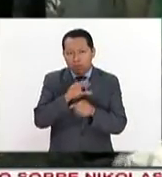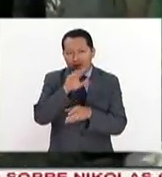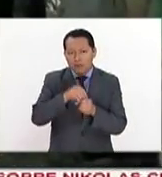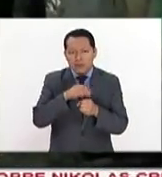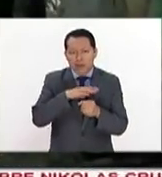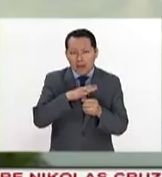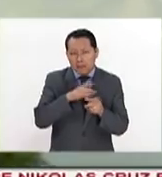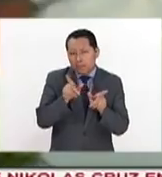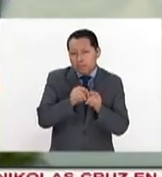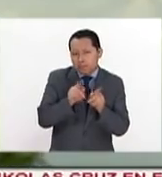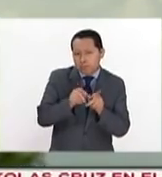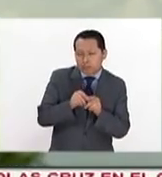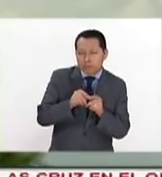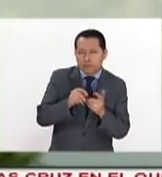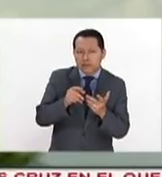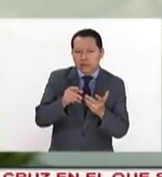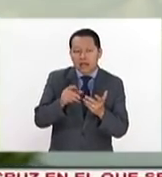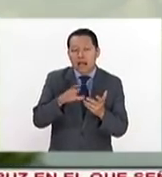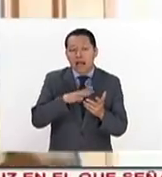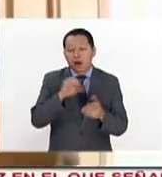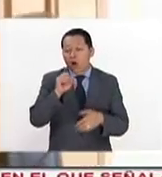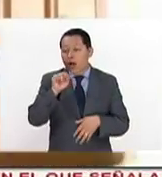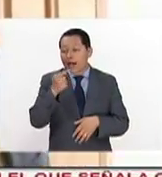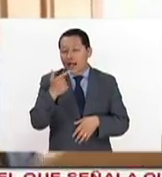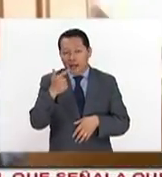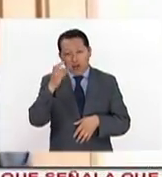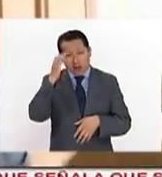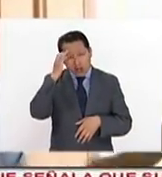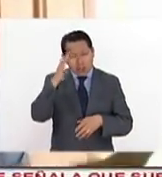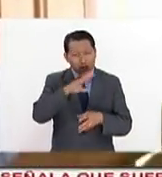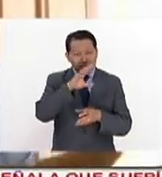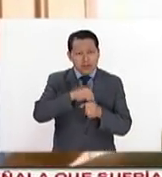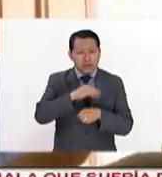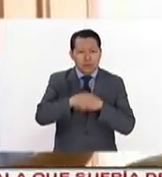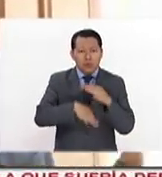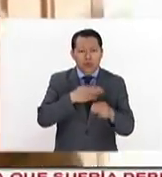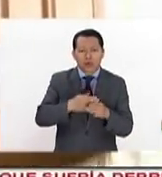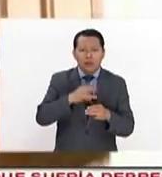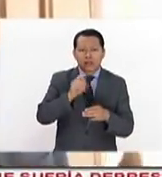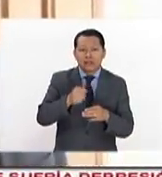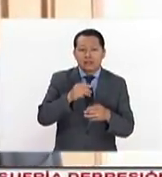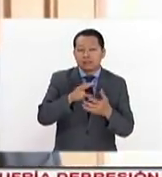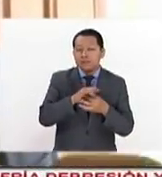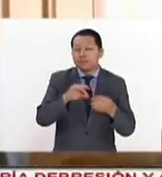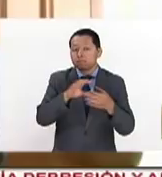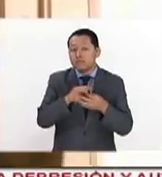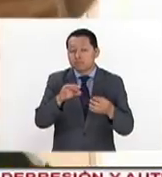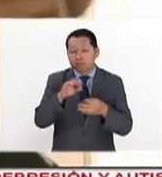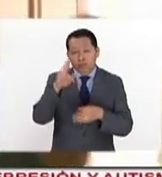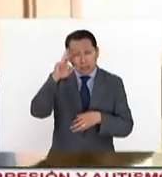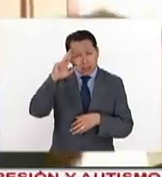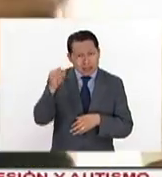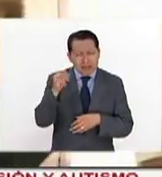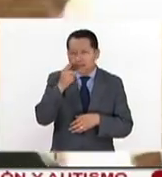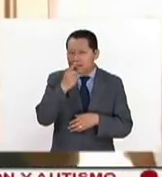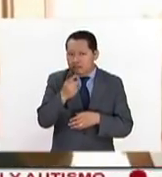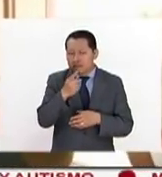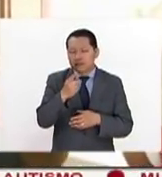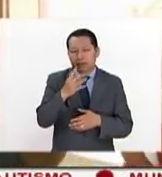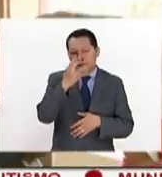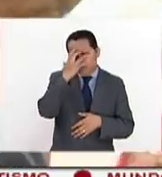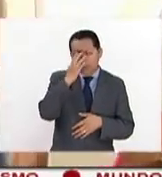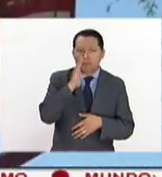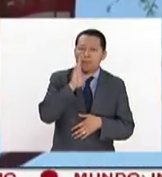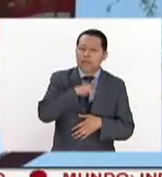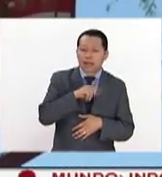solo una versión censurada, esta ONG conocida en todo el mundo manifestó a las autoridades haitianas su vergüenza por la